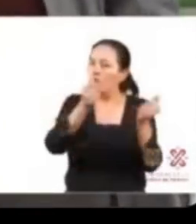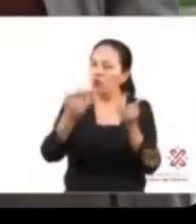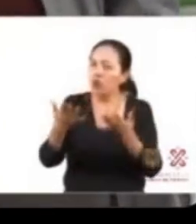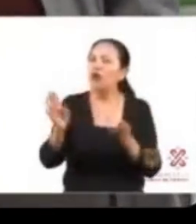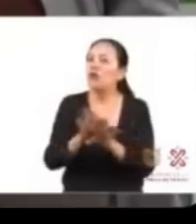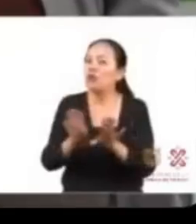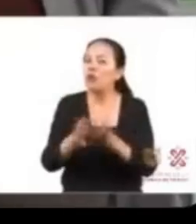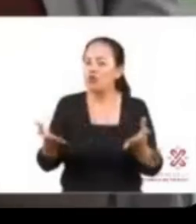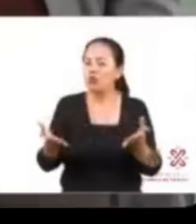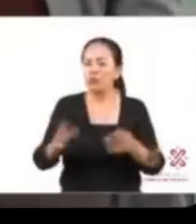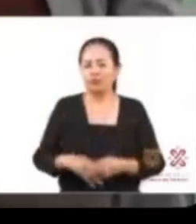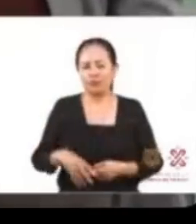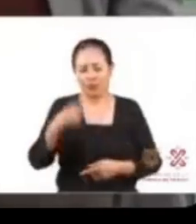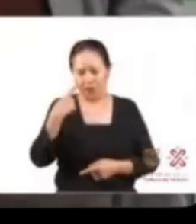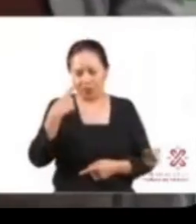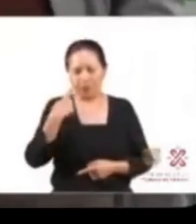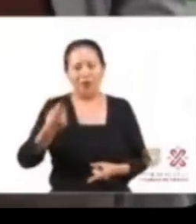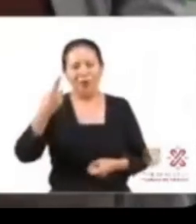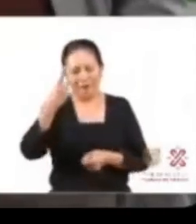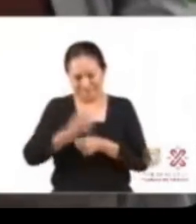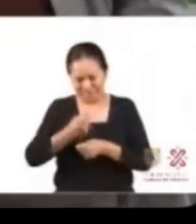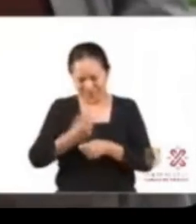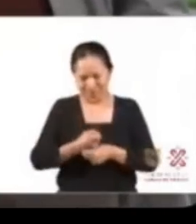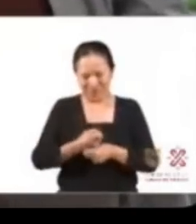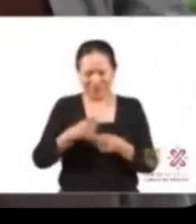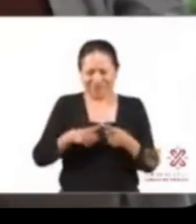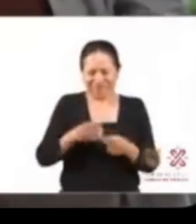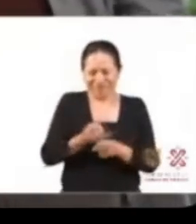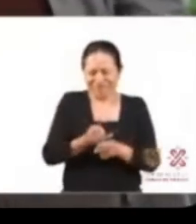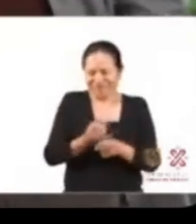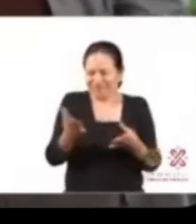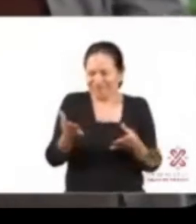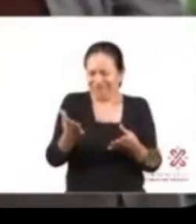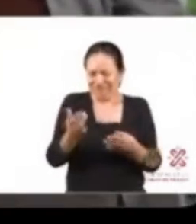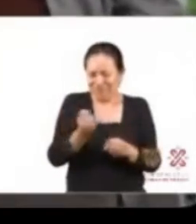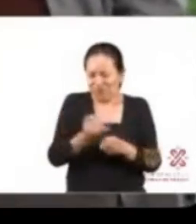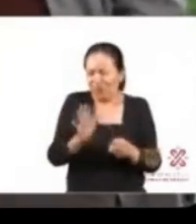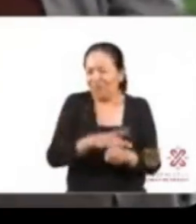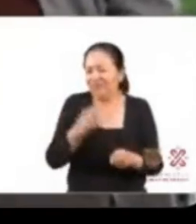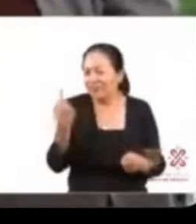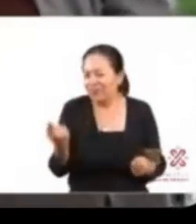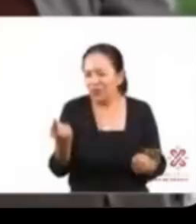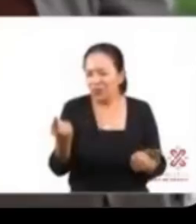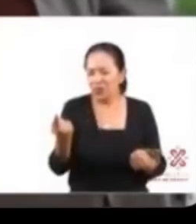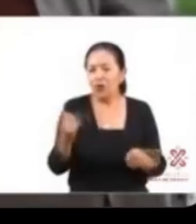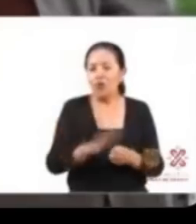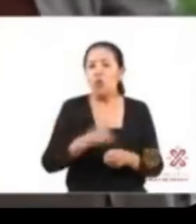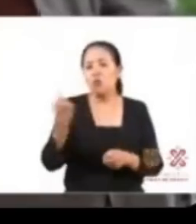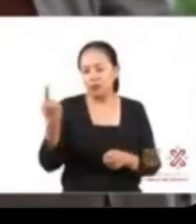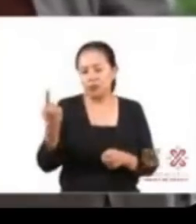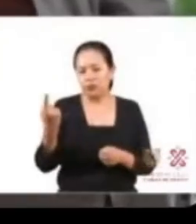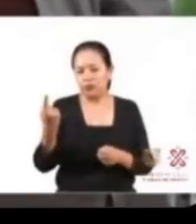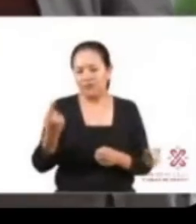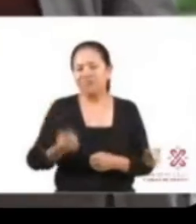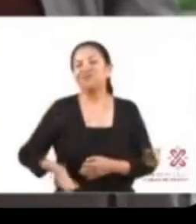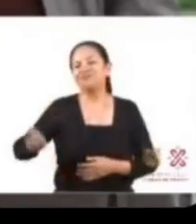temas, ¿no? La primera, me llama la atención que este documental salga en este tiempo político, porque hace tiempo fue